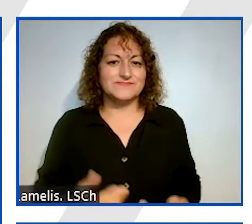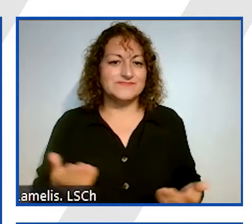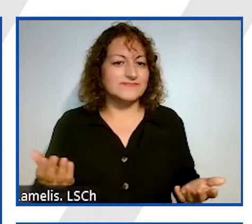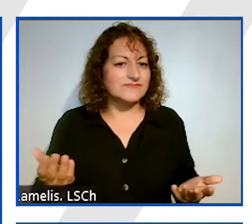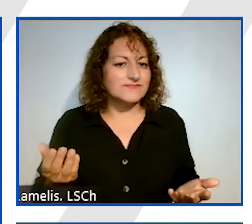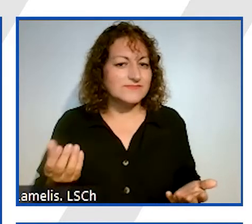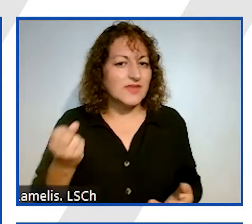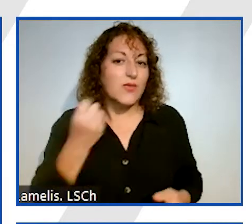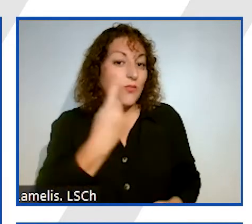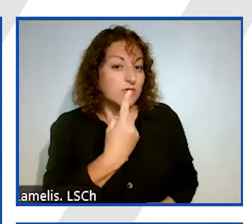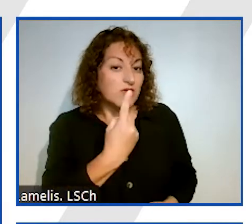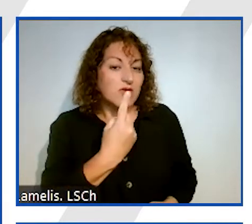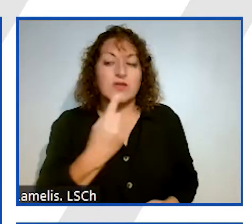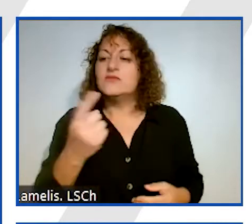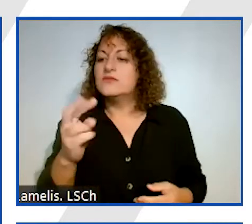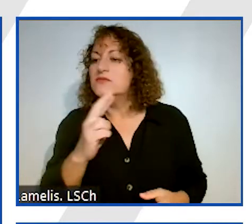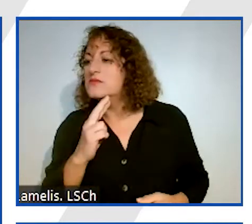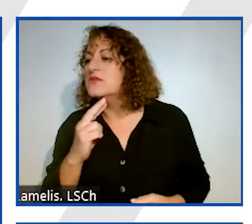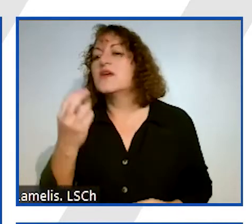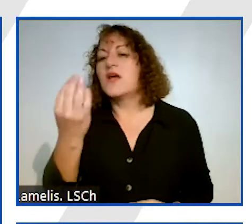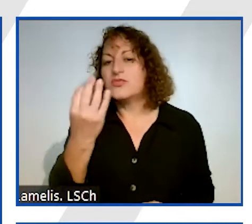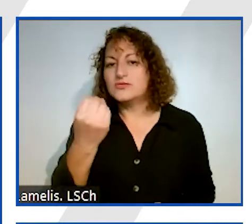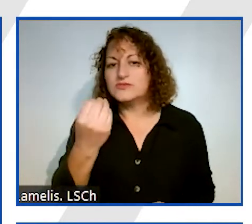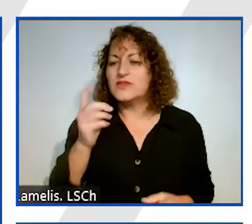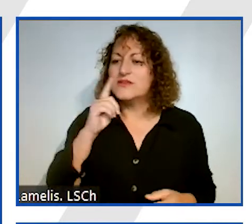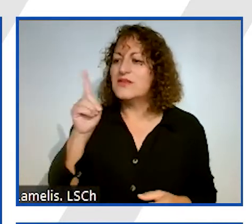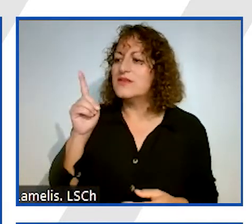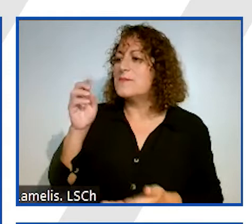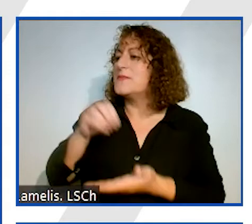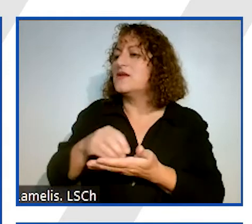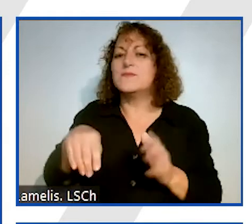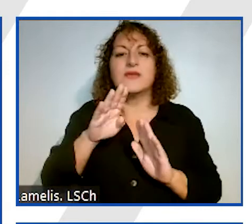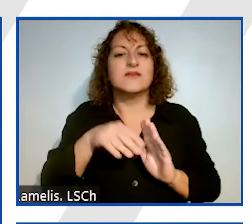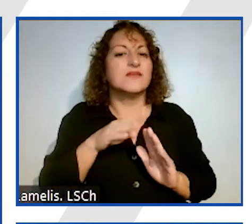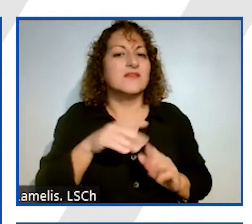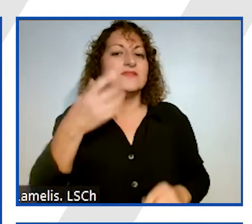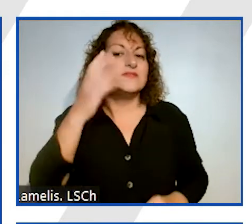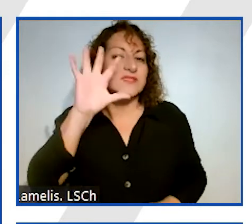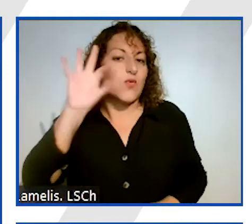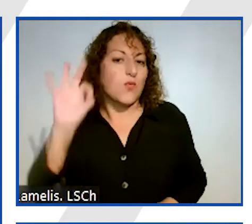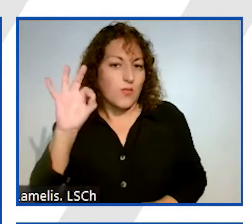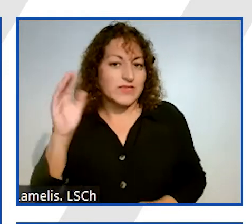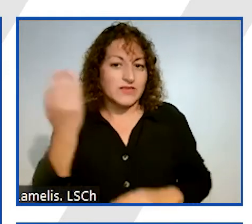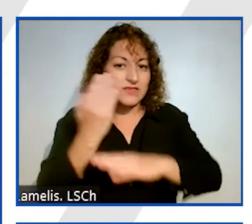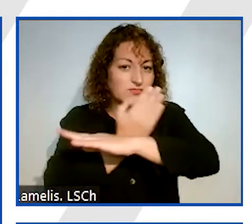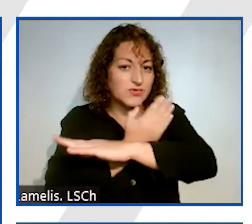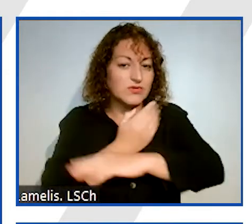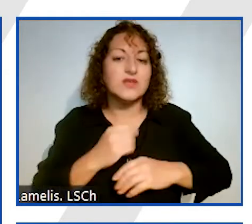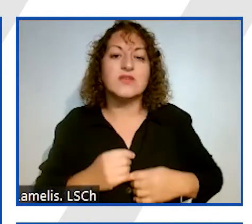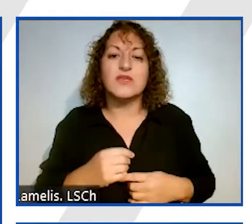Fuerte. 1. Ya, 14. ¿Quién da más? ¿Quién da menos? 50 tiburones.